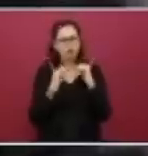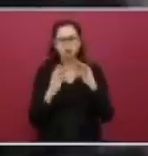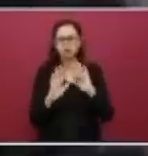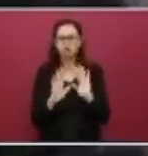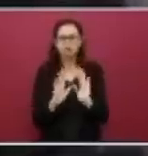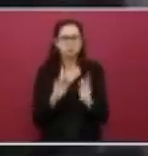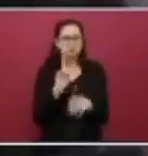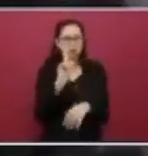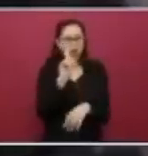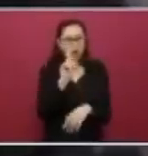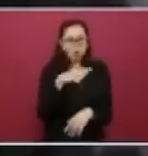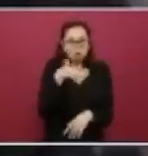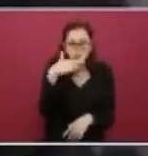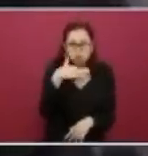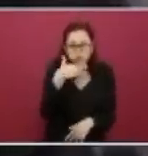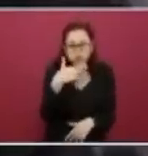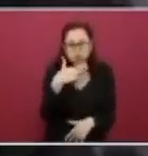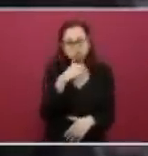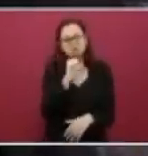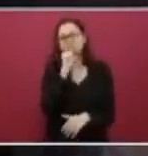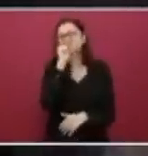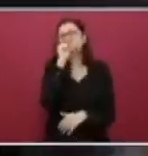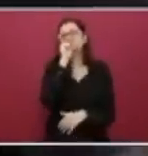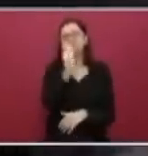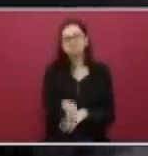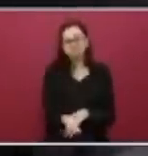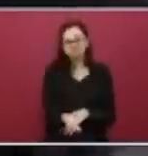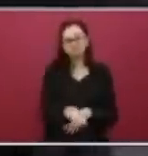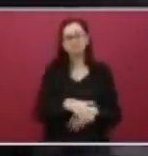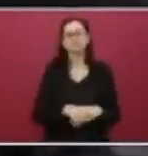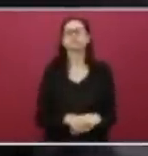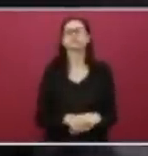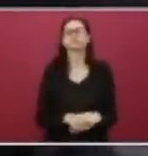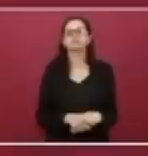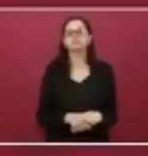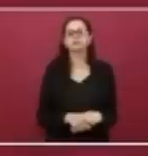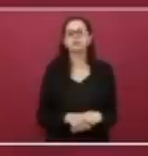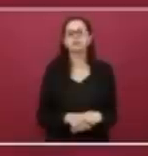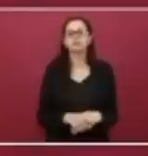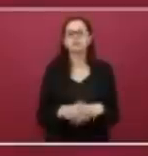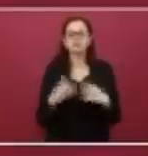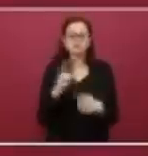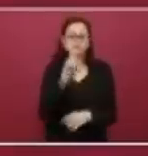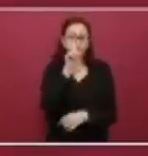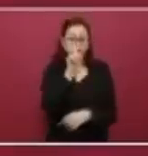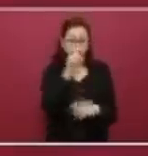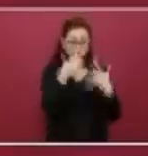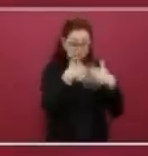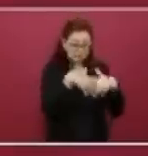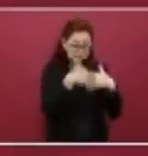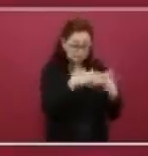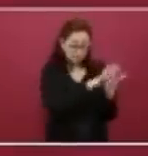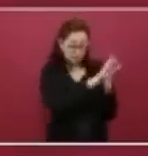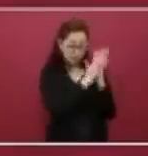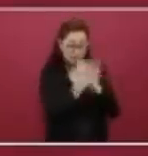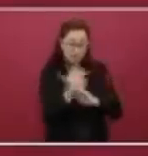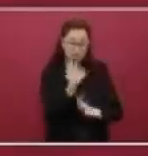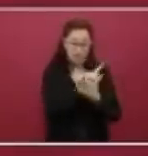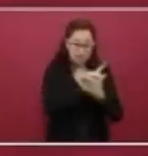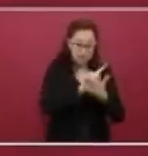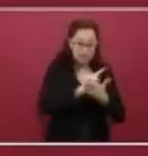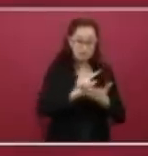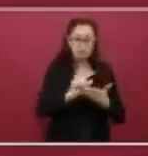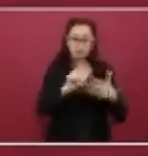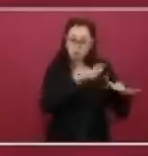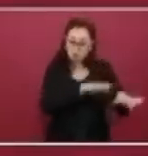de contaminación del agua que no solo es el tratamiento del agua que se va a